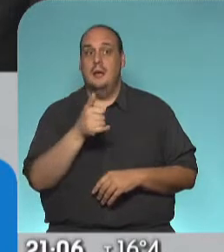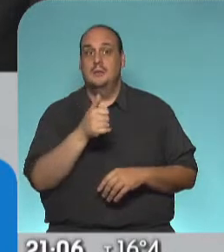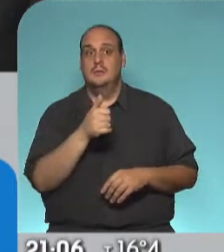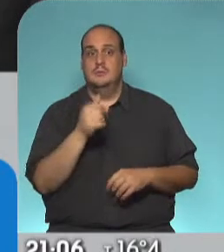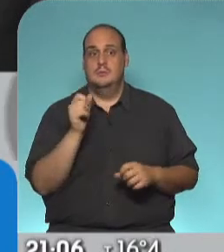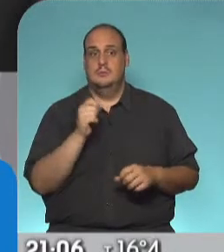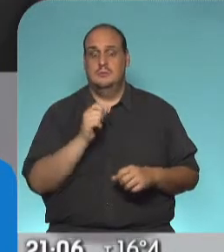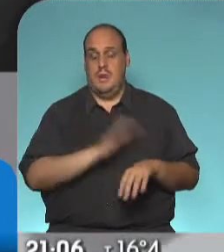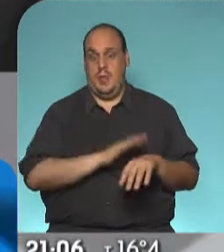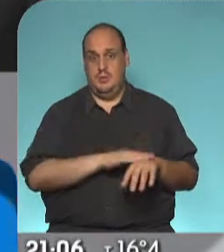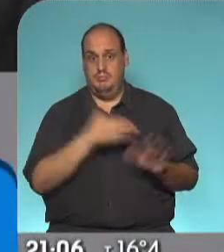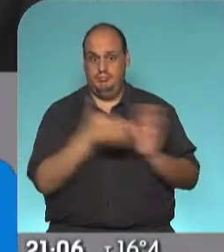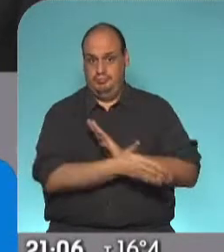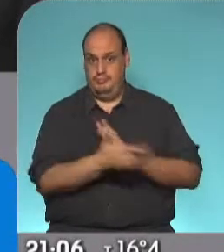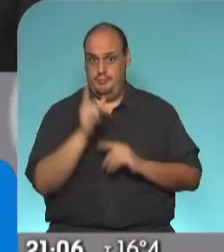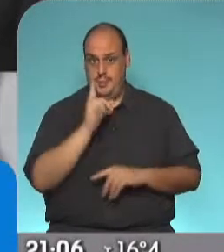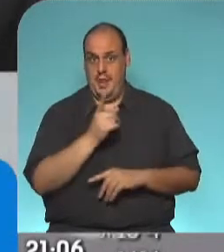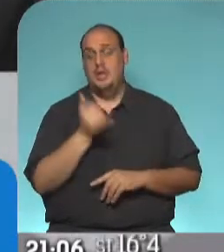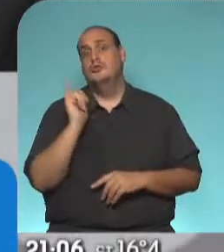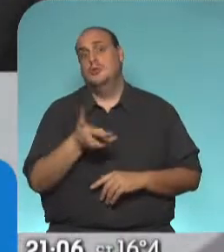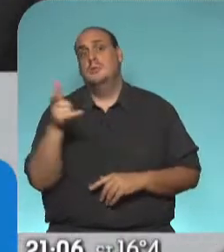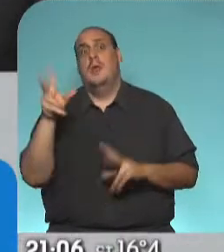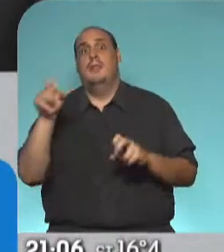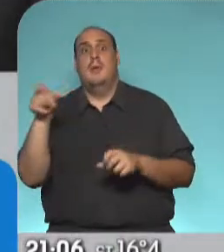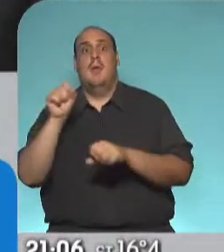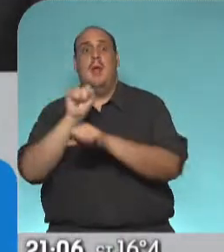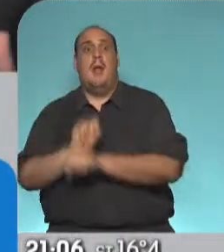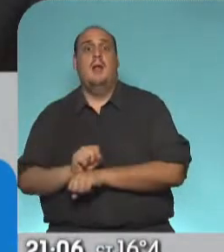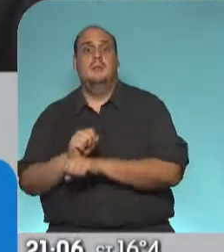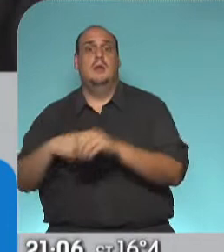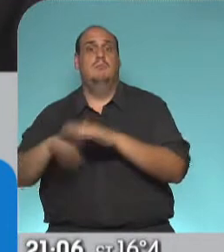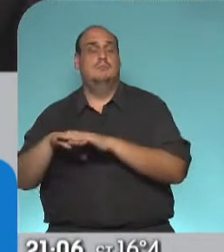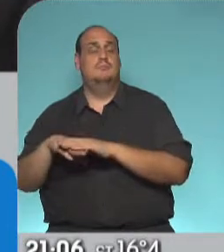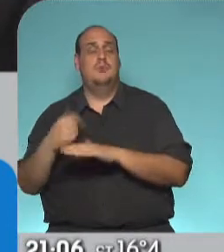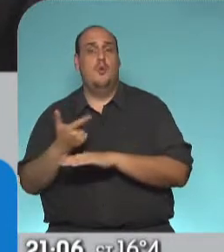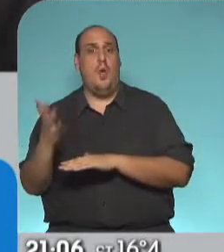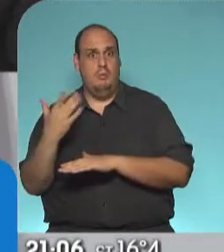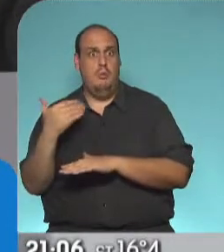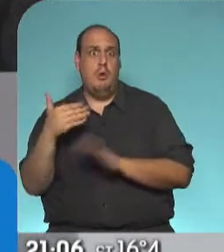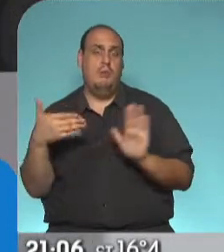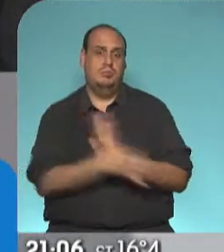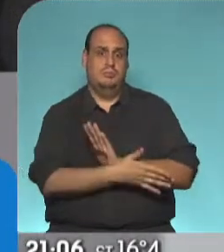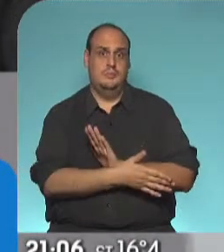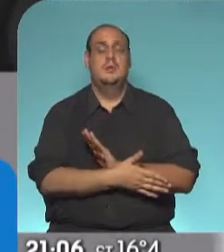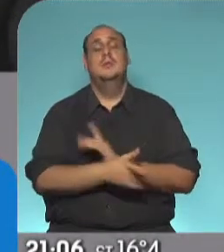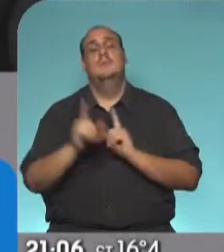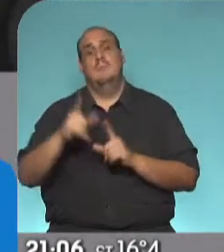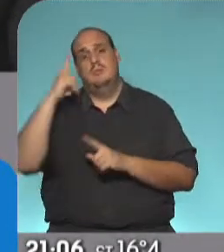así? Entendemos que sí, por el monto de pena de expectativa, de acuerdo a distintos fallos de la Corte que así lo